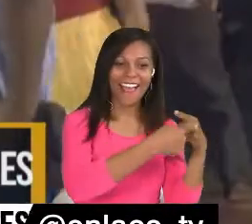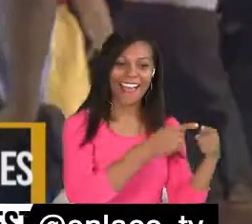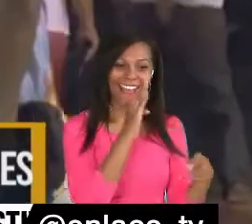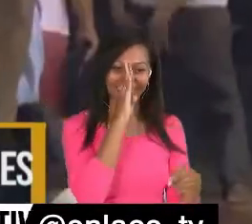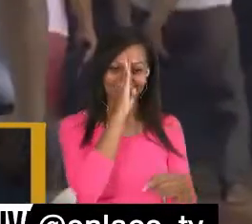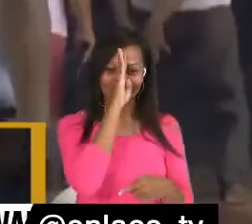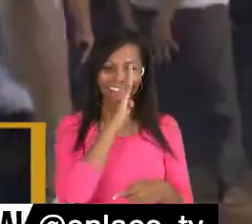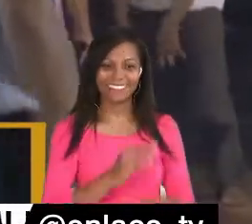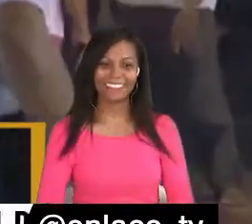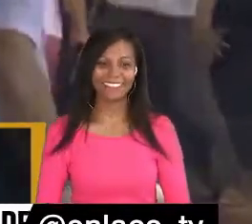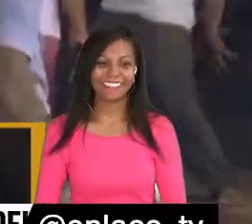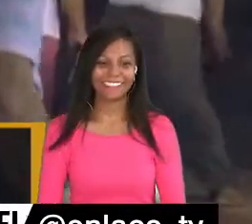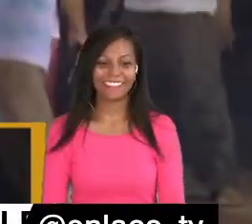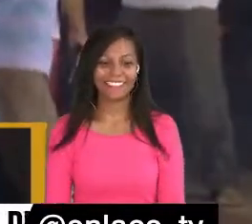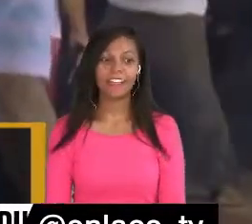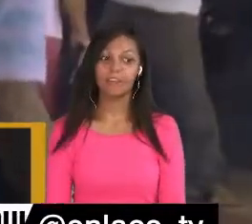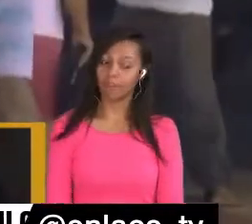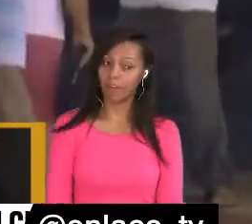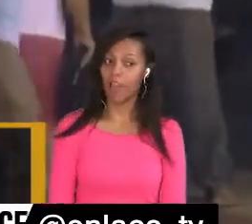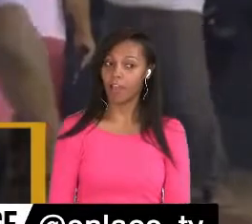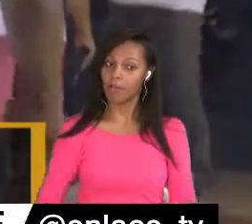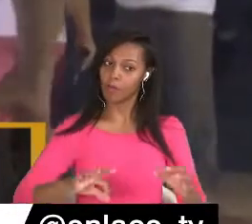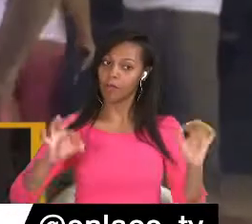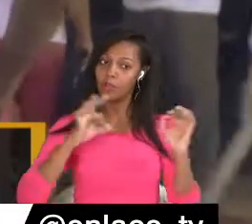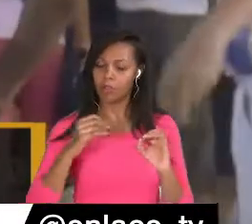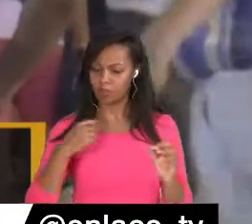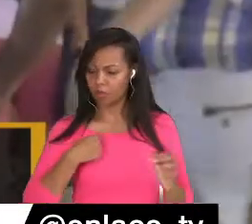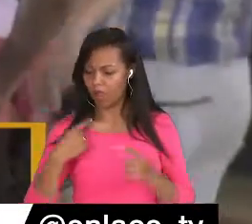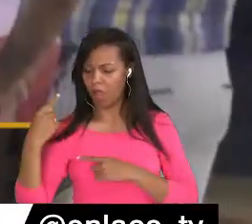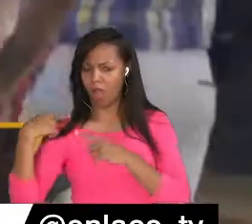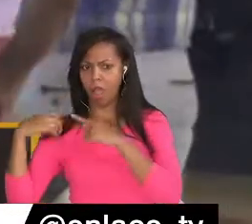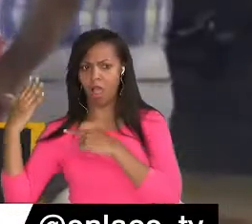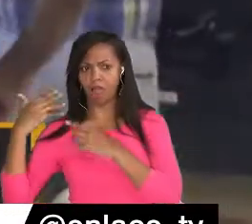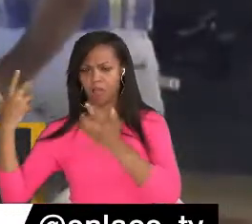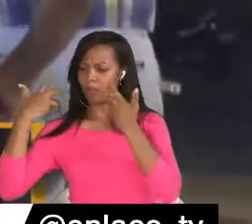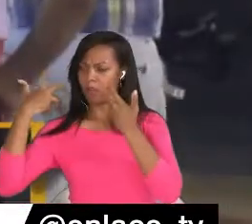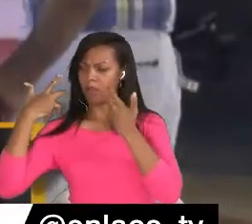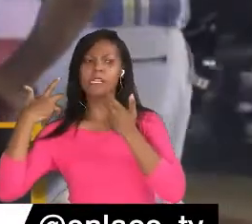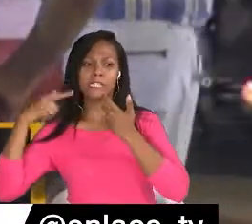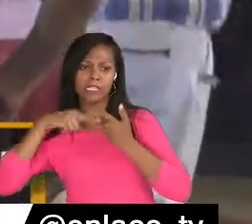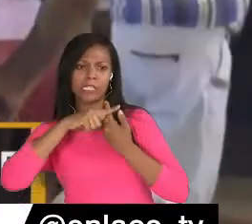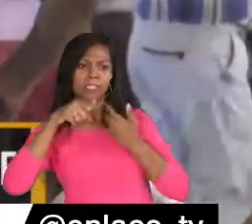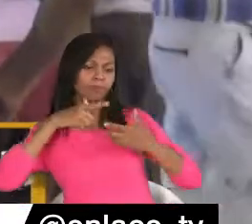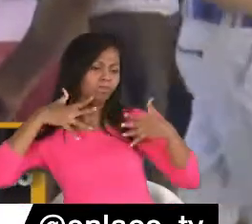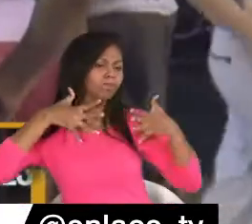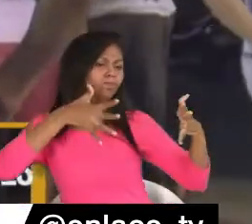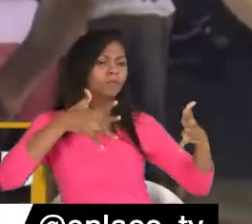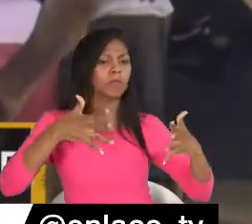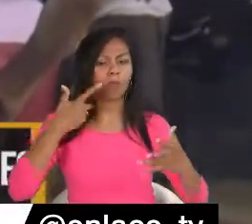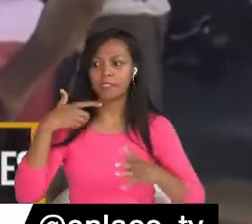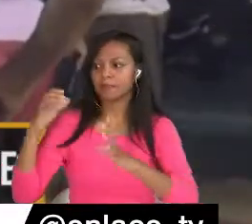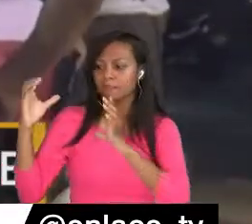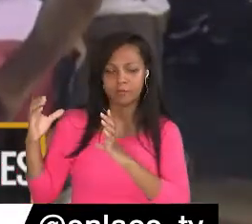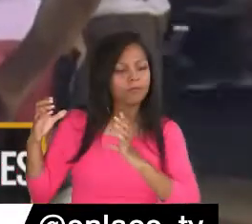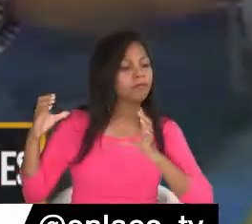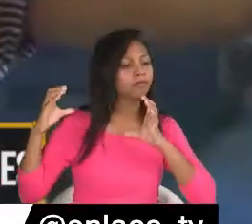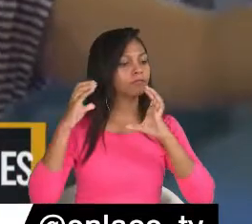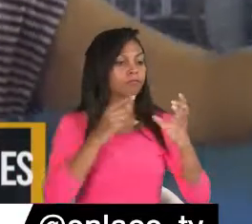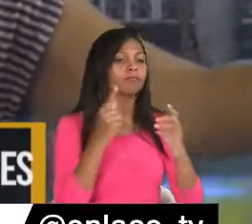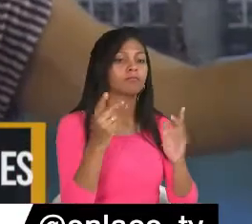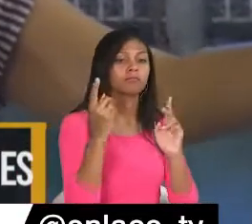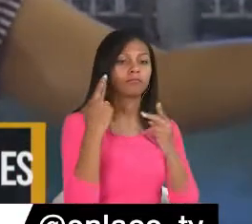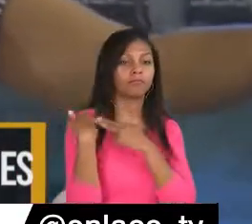de cultivar nuestras raíces y poder entregarle a las nuevas generaciones nuestra cultura sin que se pierda.